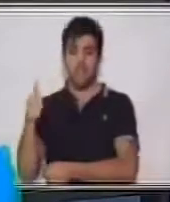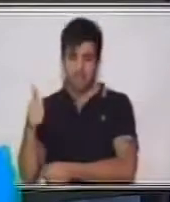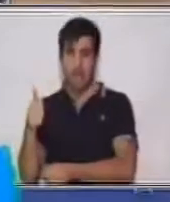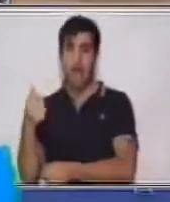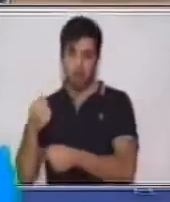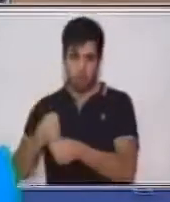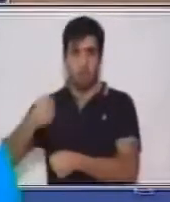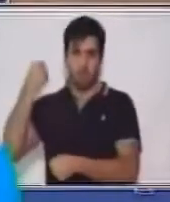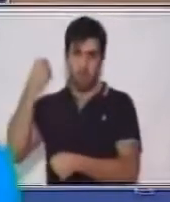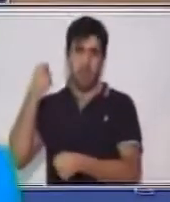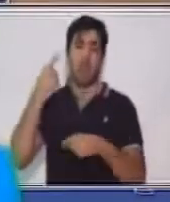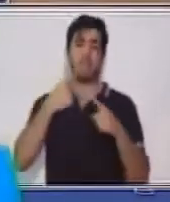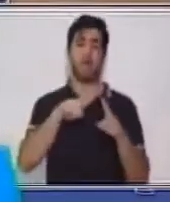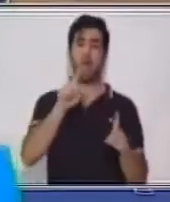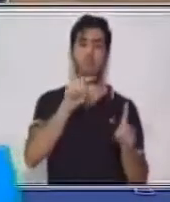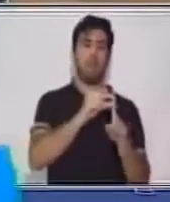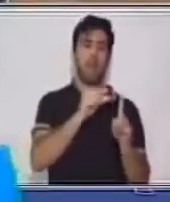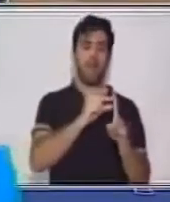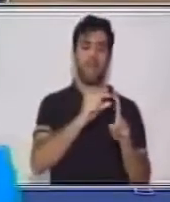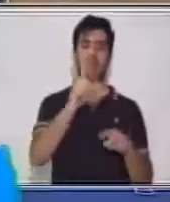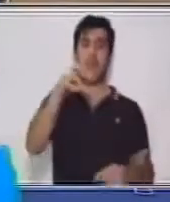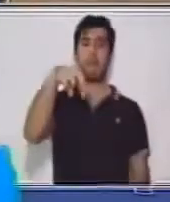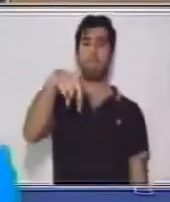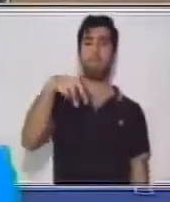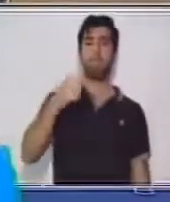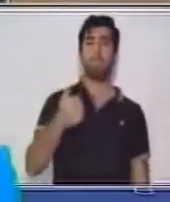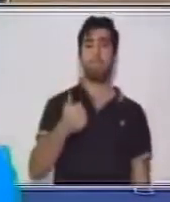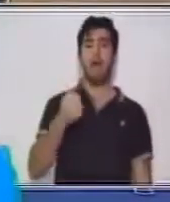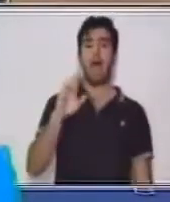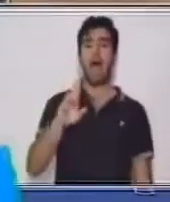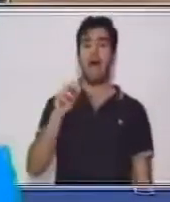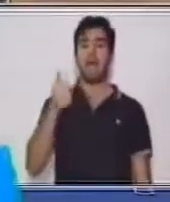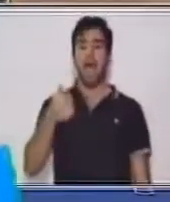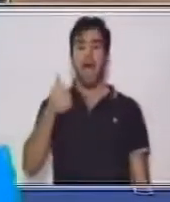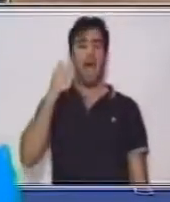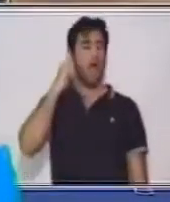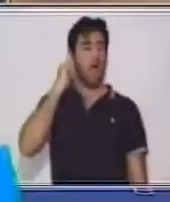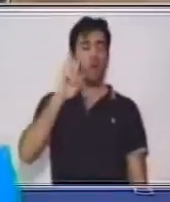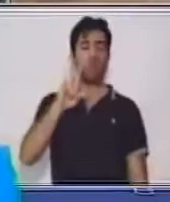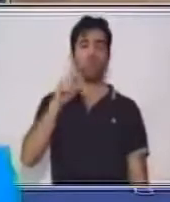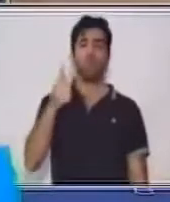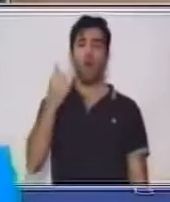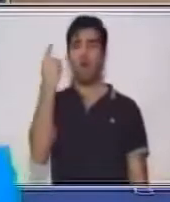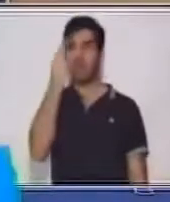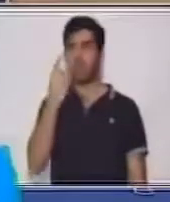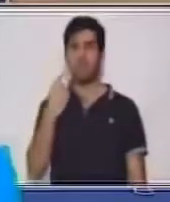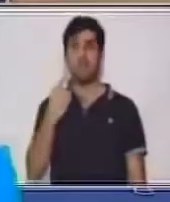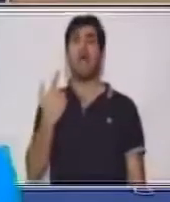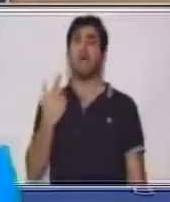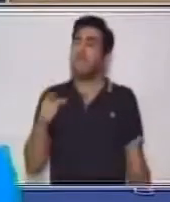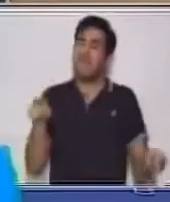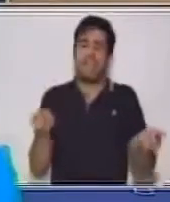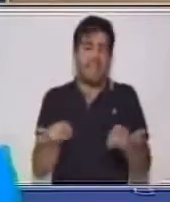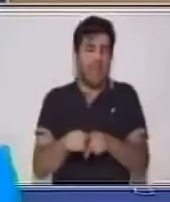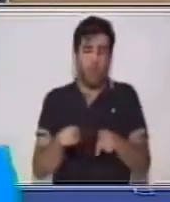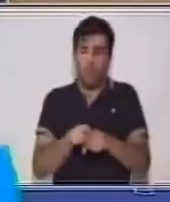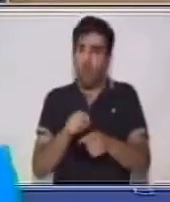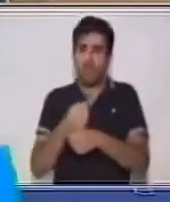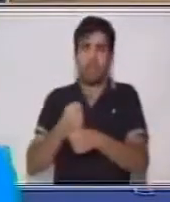paraguas. Muy bien, ¿verdad? Es lo mismo, solo que se escribe diferente. Entonces ponemos